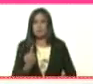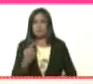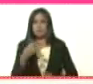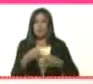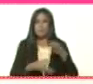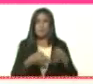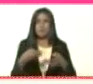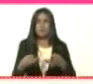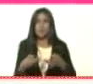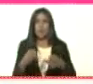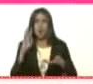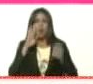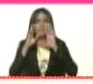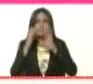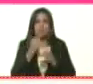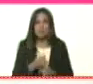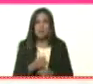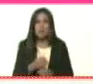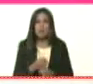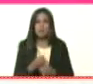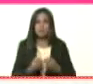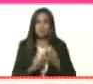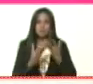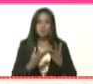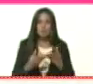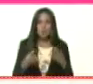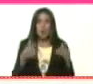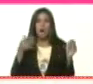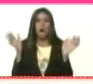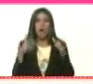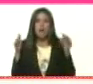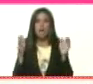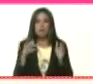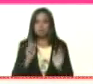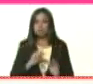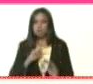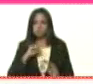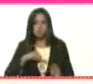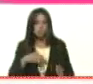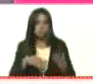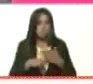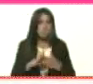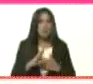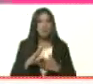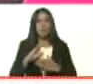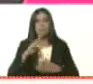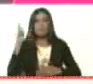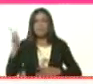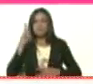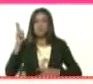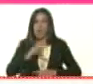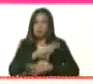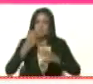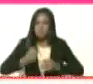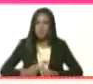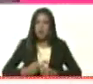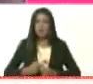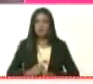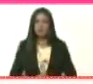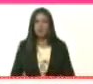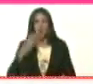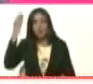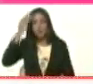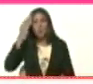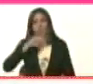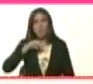una esperanza lanzada al aire. Cuando decimos vamos hacia la Venezuela potencia, porque tenemos conciencia de